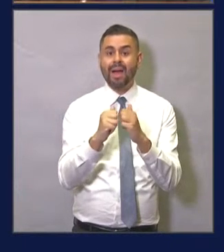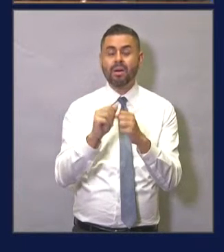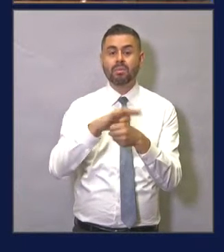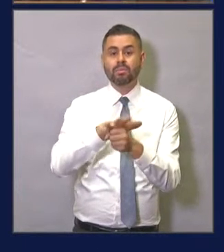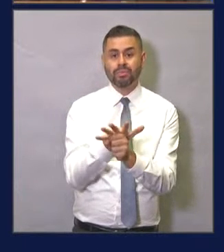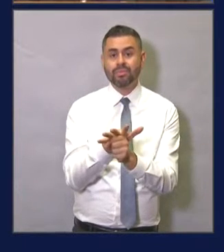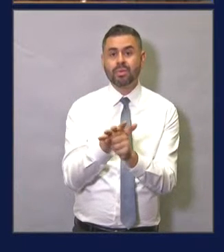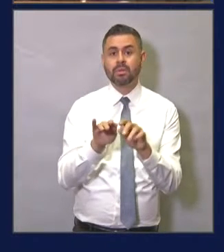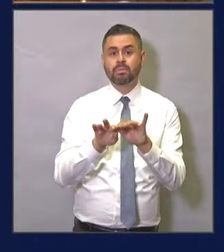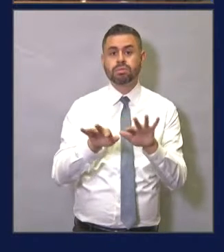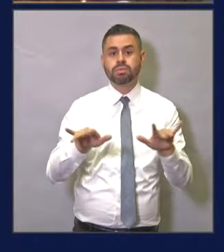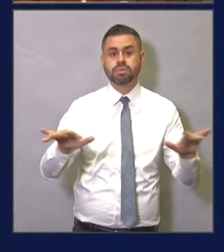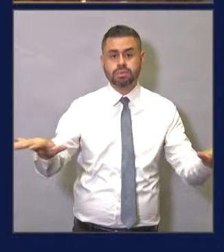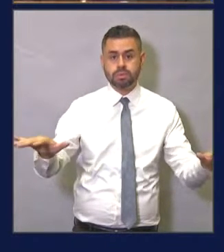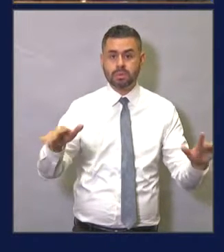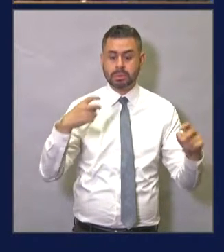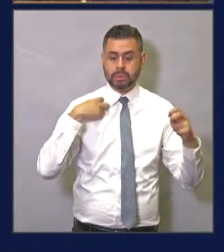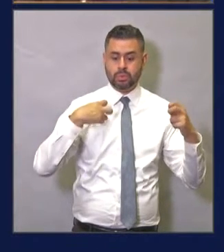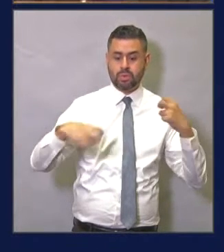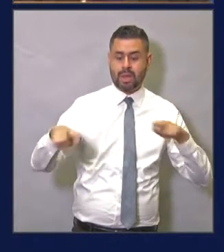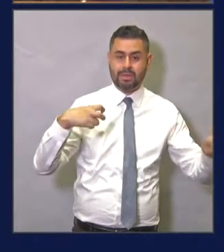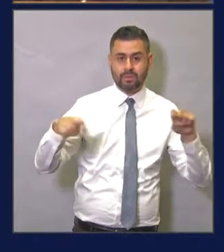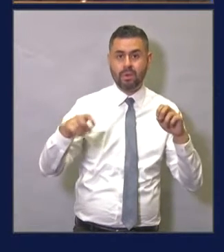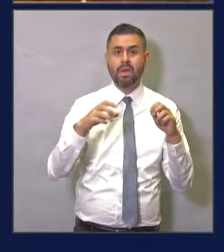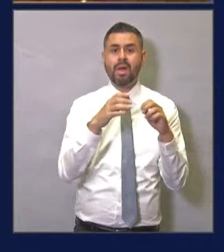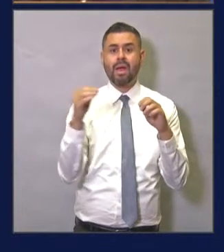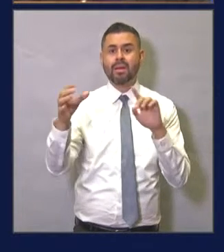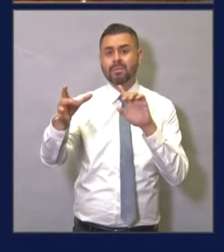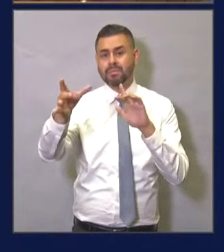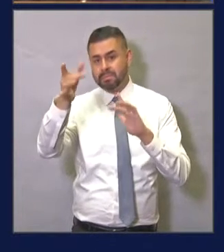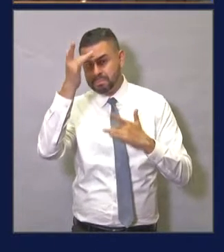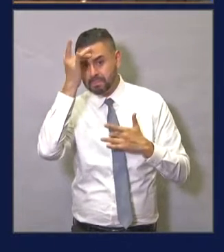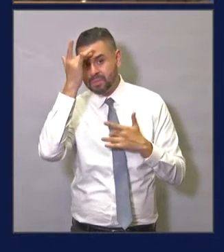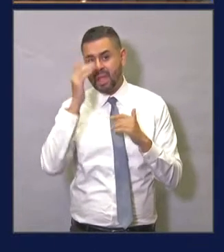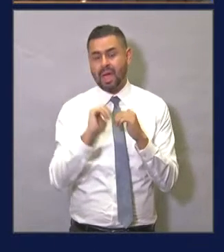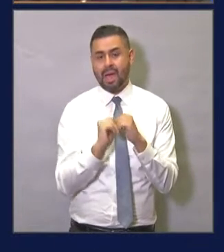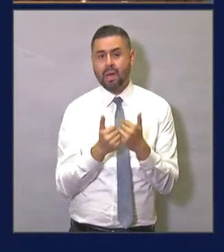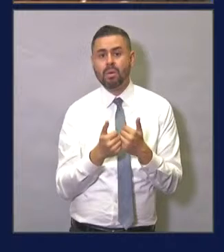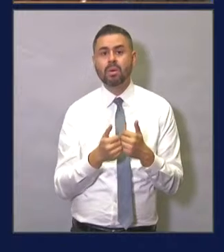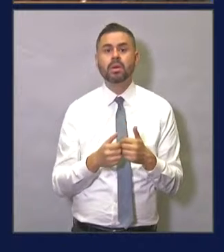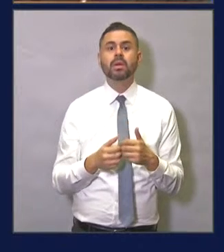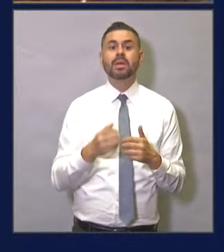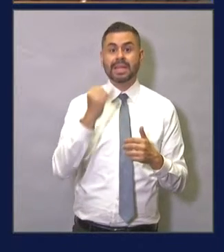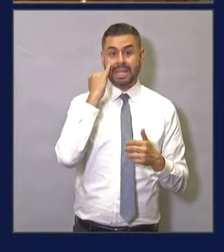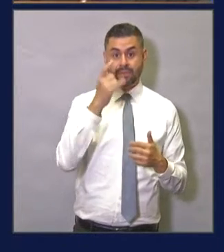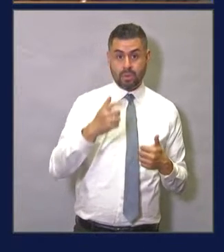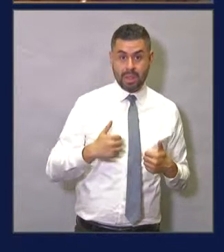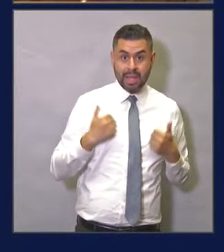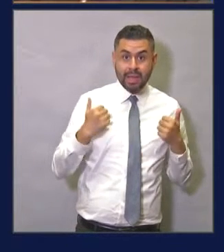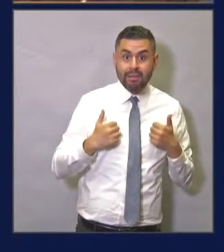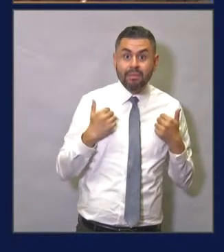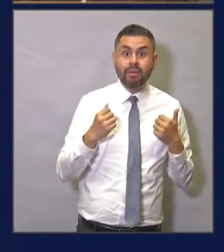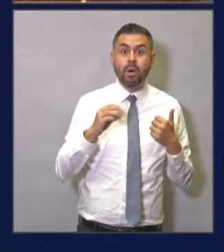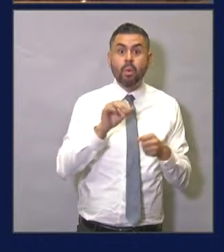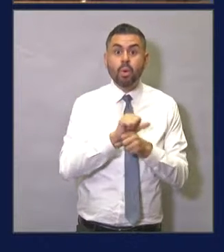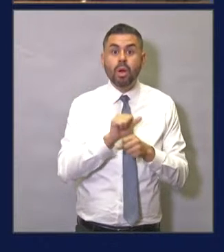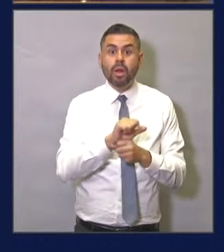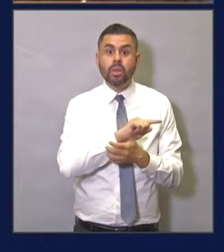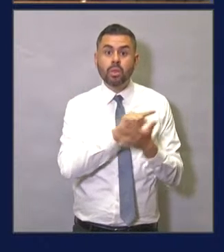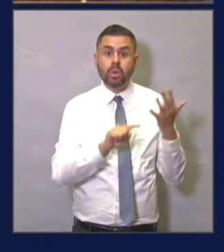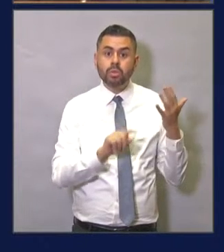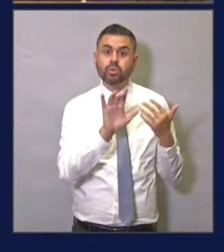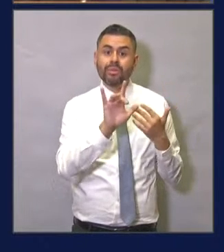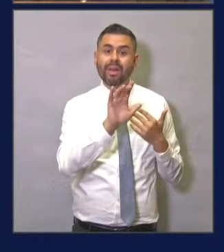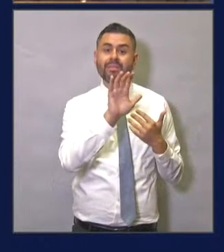y también asisten a los residentes con recursos esenciales. Si vive o trabaja en estas comunidades, asuma que